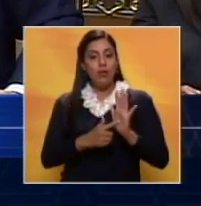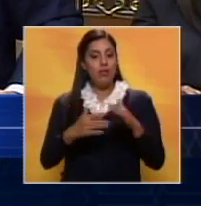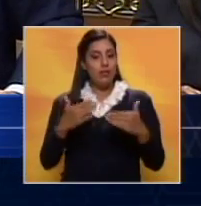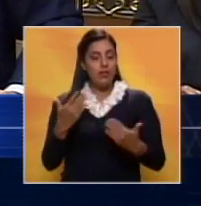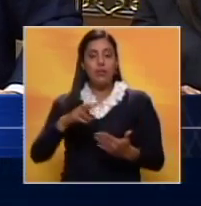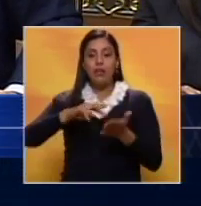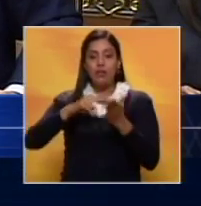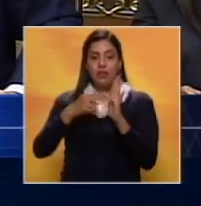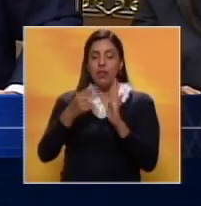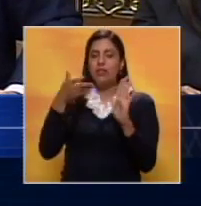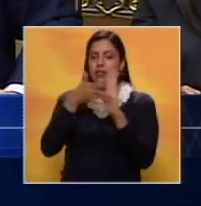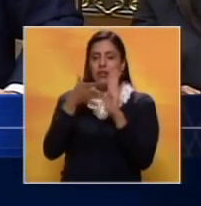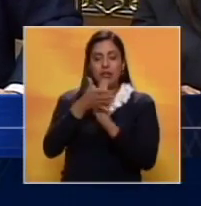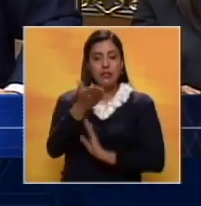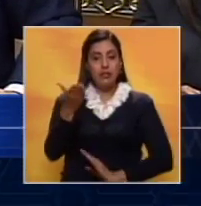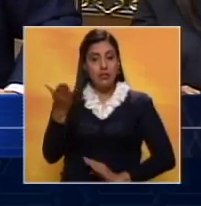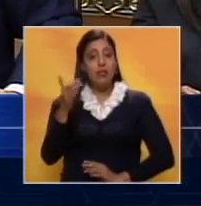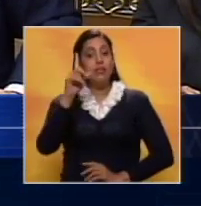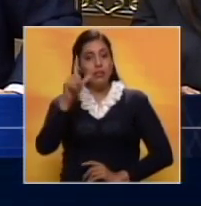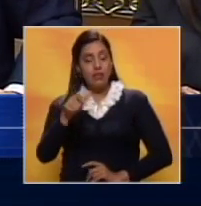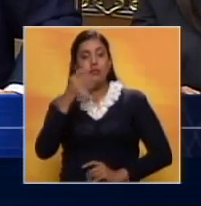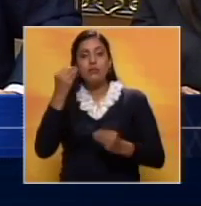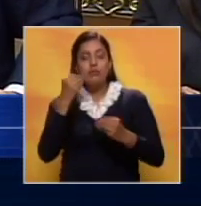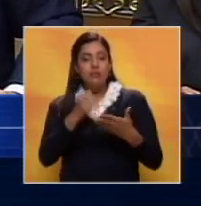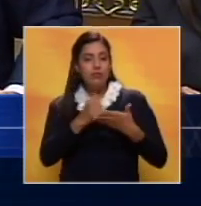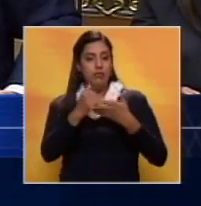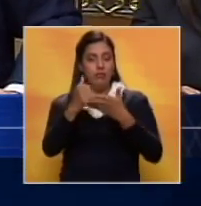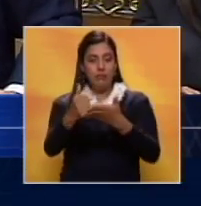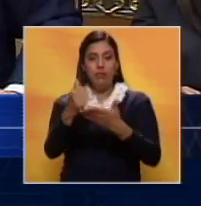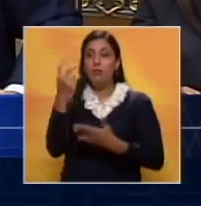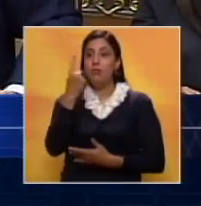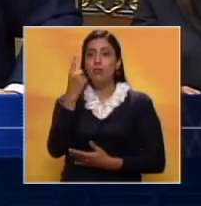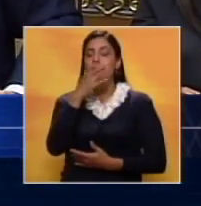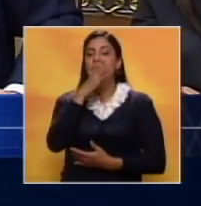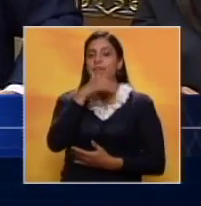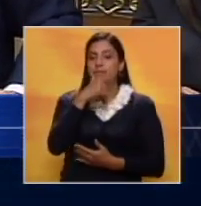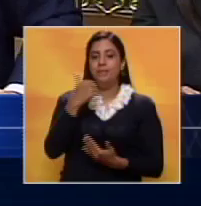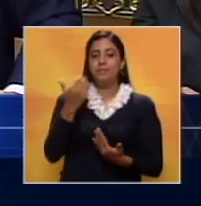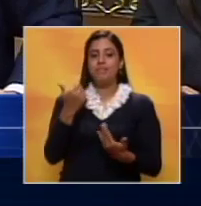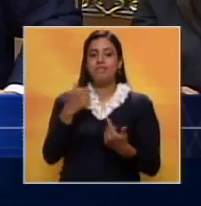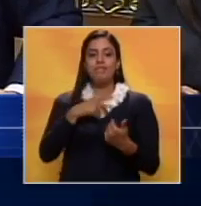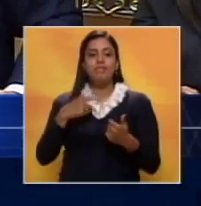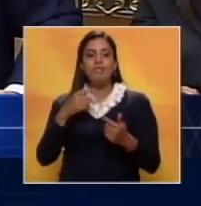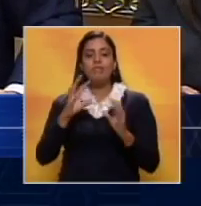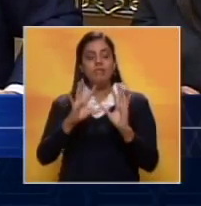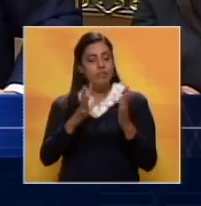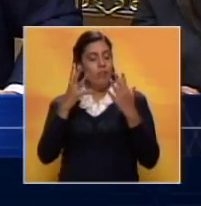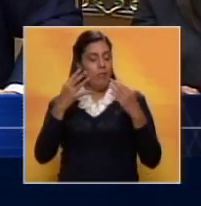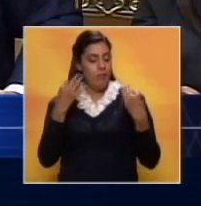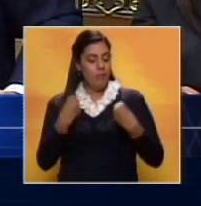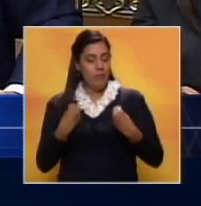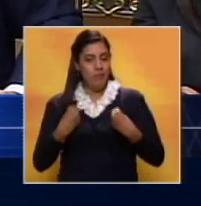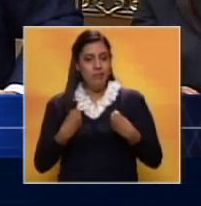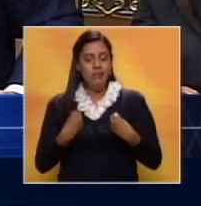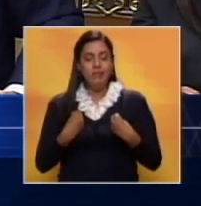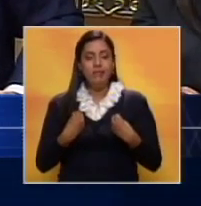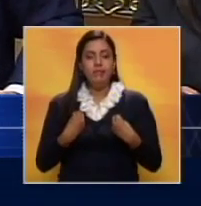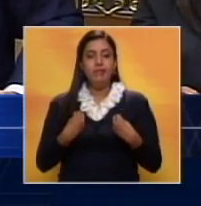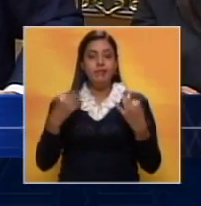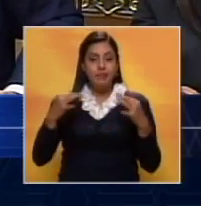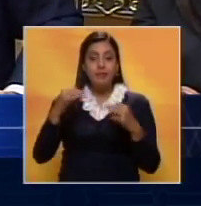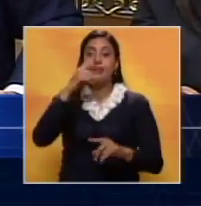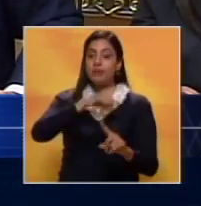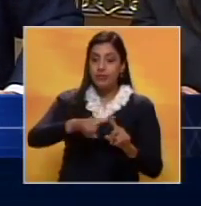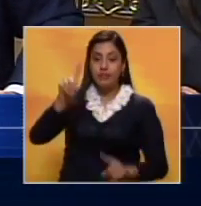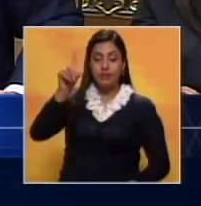para lo que les está pasando a ustedes y cómo poderlos ayudar, no solamente para que puedan recuperar la normalidad en su vida,